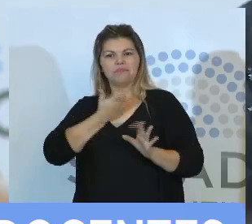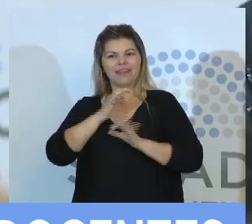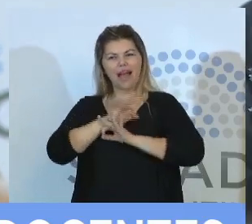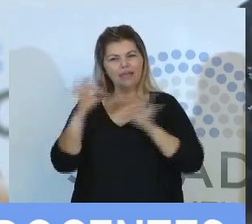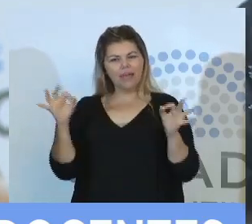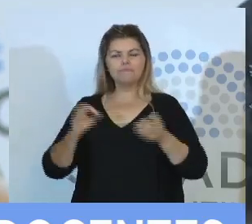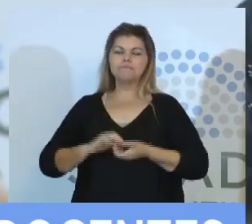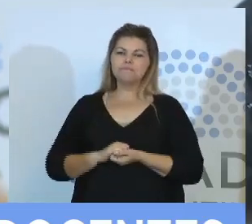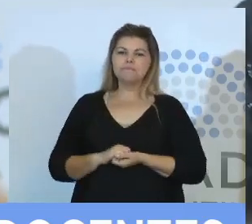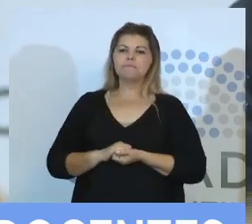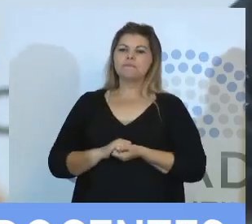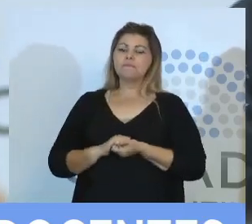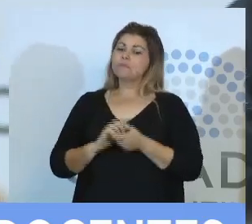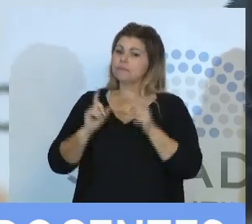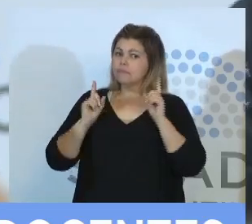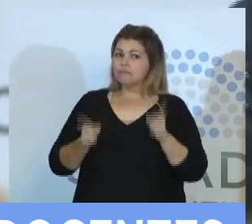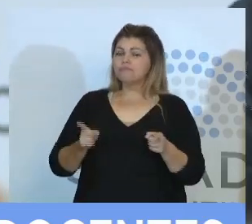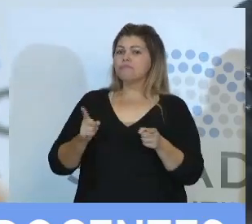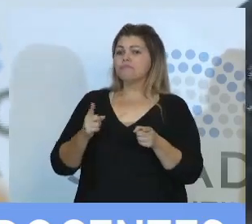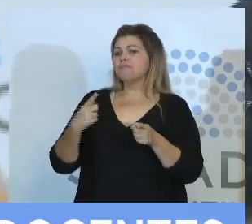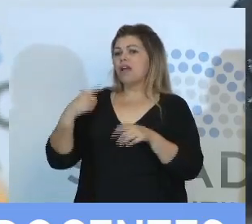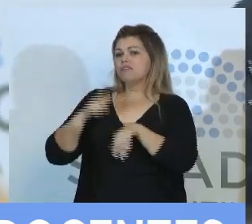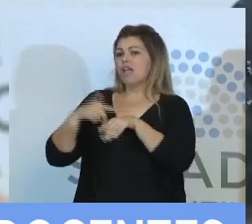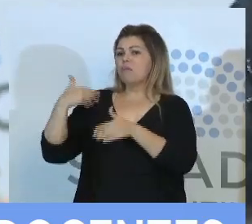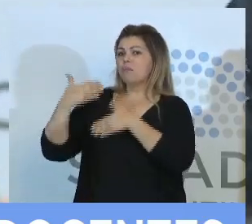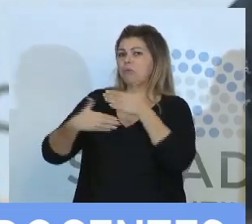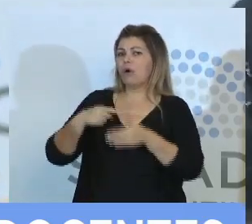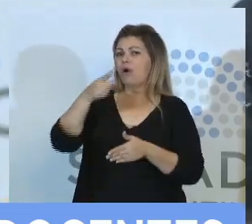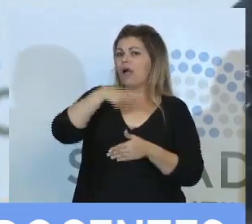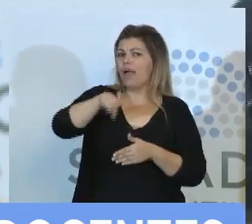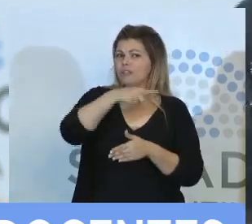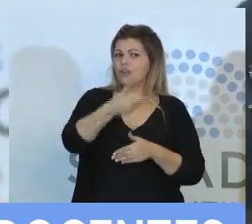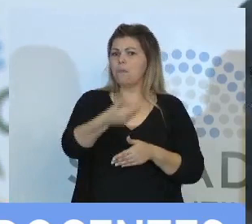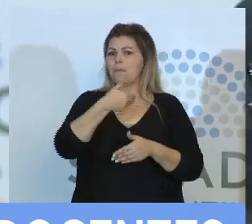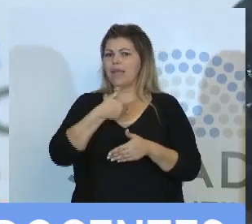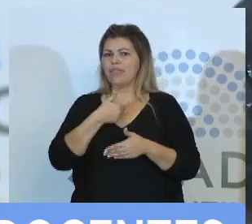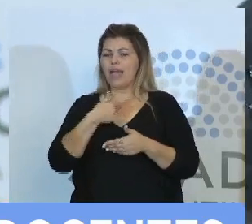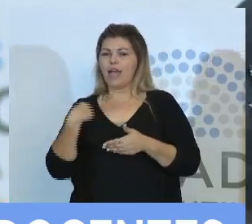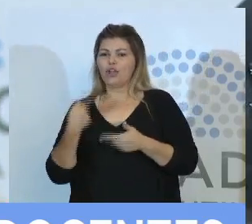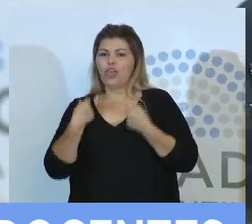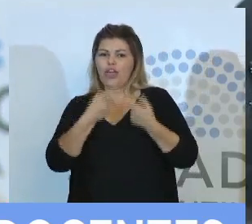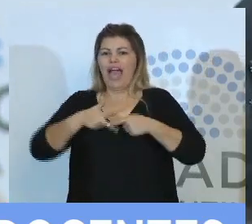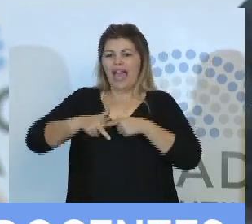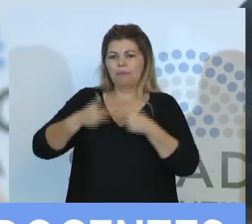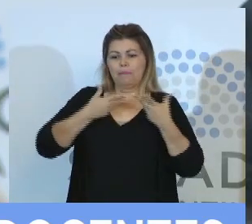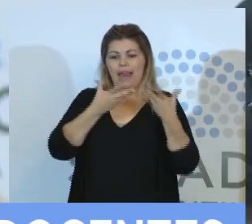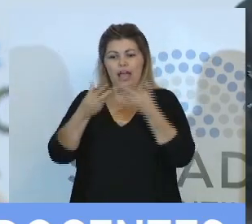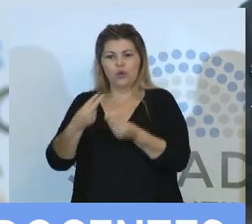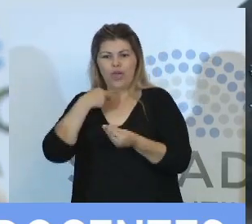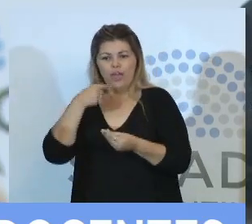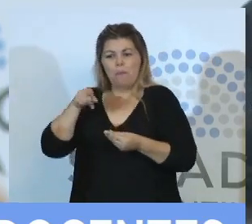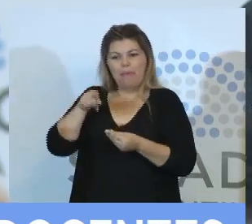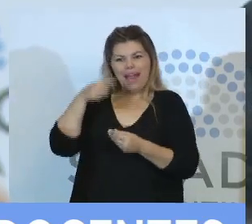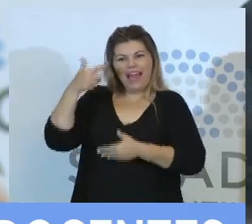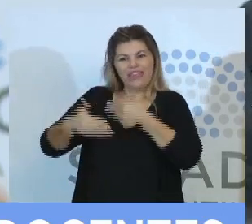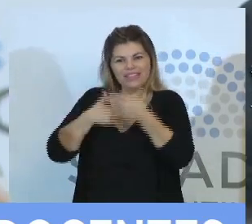nada. Inclusive con el paso del tiempo nos empezaron a pedir a nosotros herramientas para poder ayudarlo a Luca a desarrollarse,